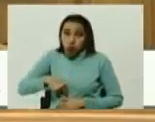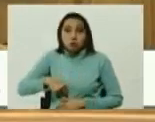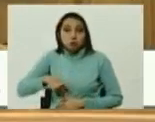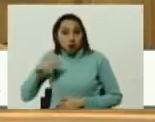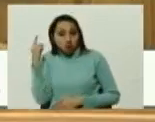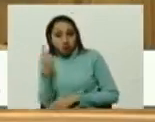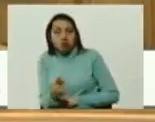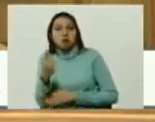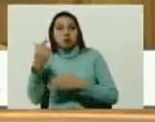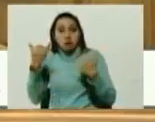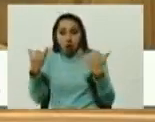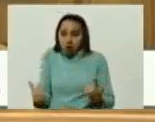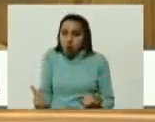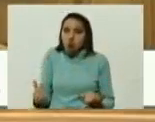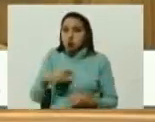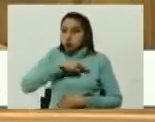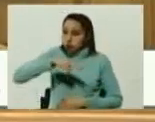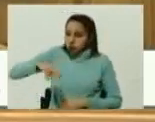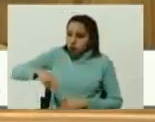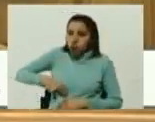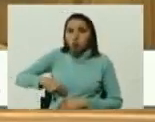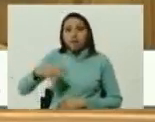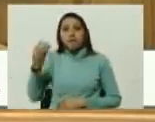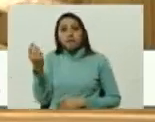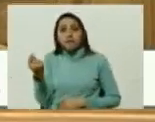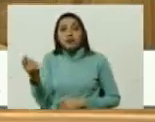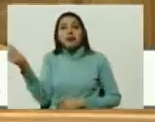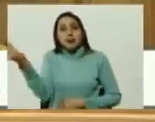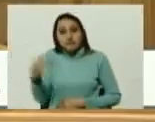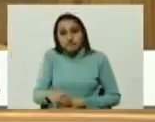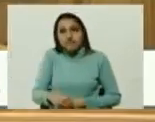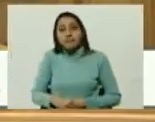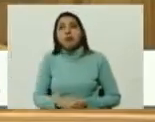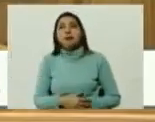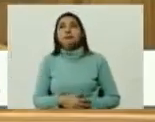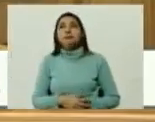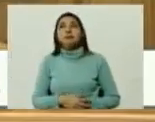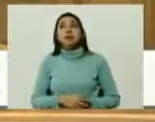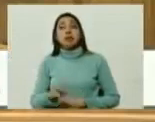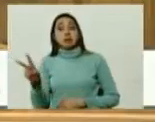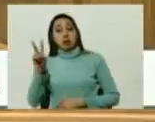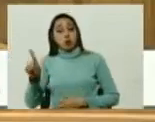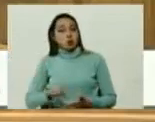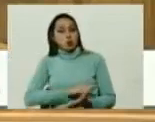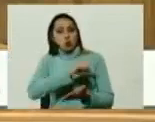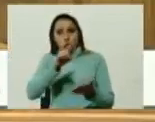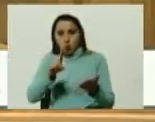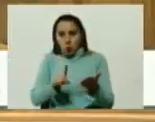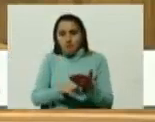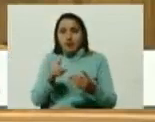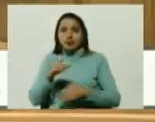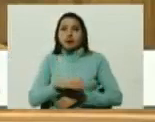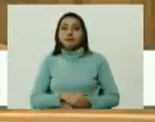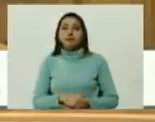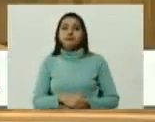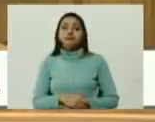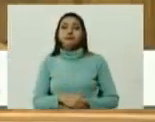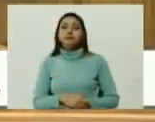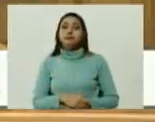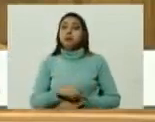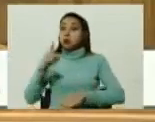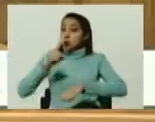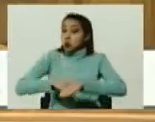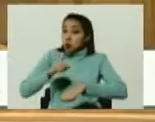deudas que hemos dejado nosotros en estos últimos años y por supuesto la república toda en ese sentido en ese momento